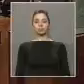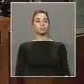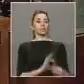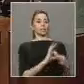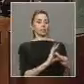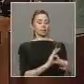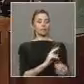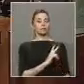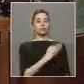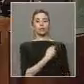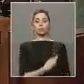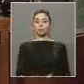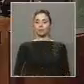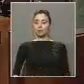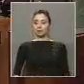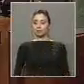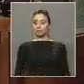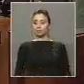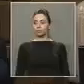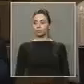Gracias, señor presidente.